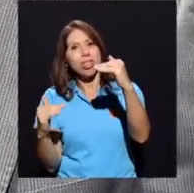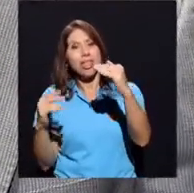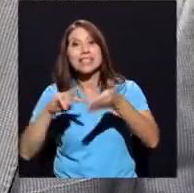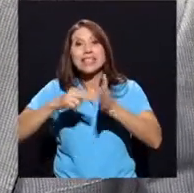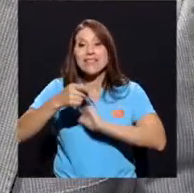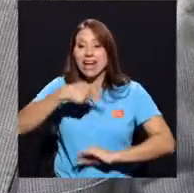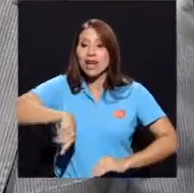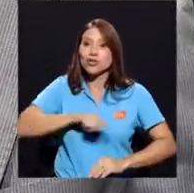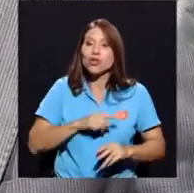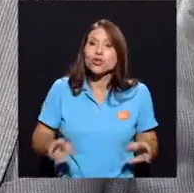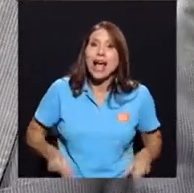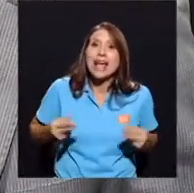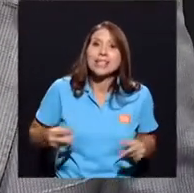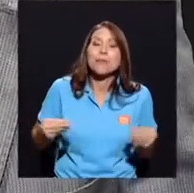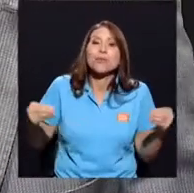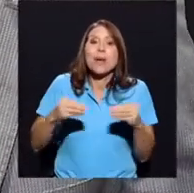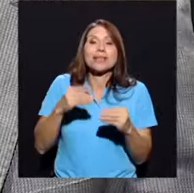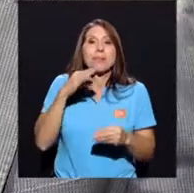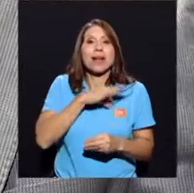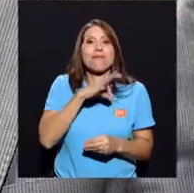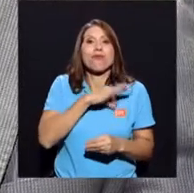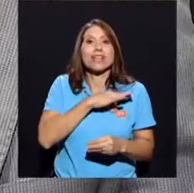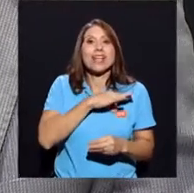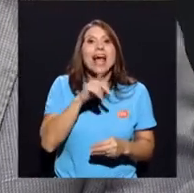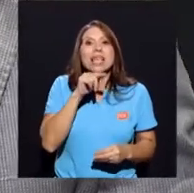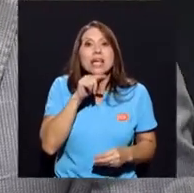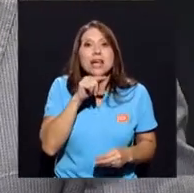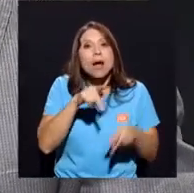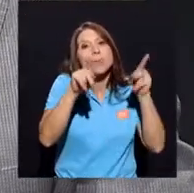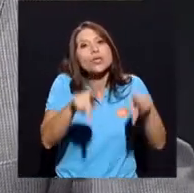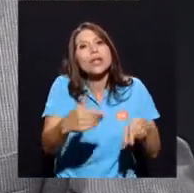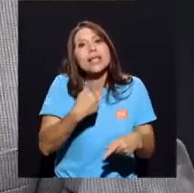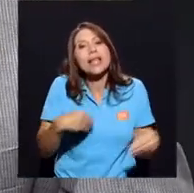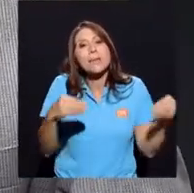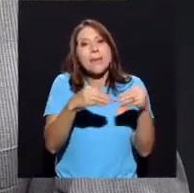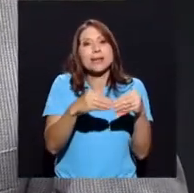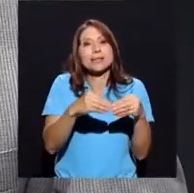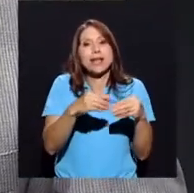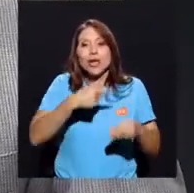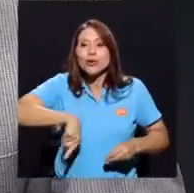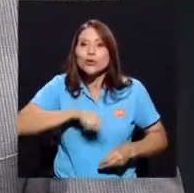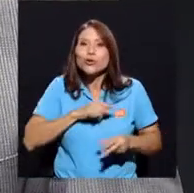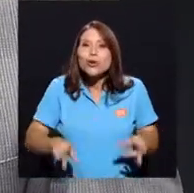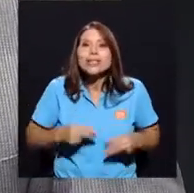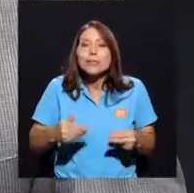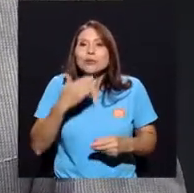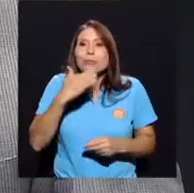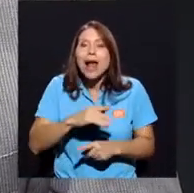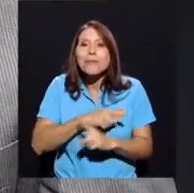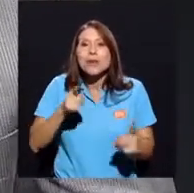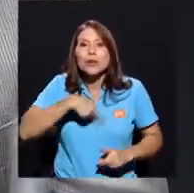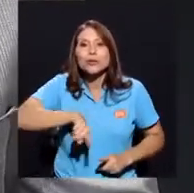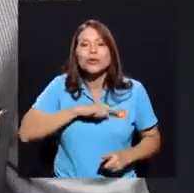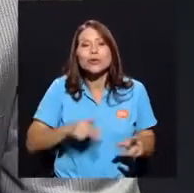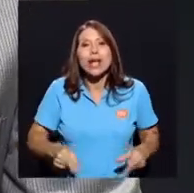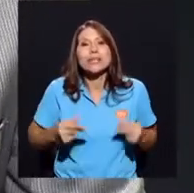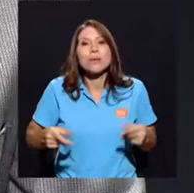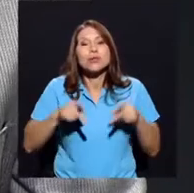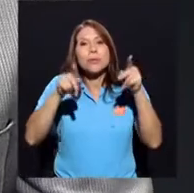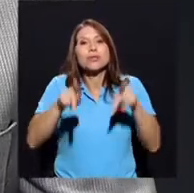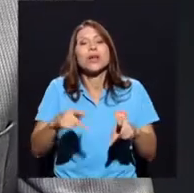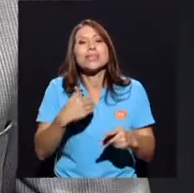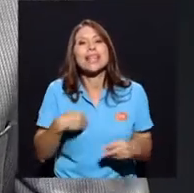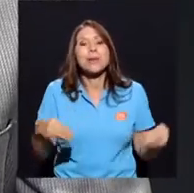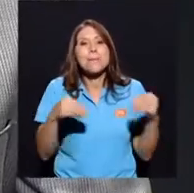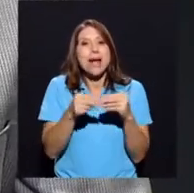más gastamos mal sino que además gastamos en aquellos que más recursos tienen y eso tiene un poco que ver con